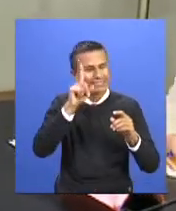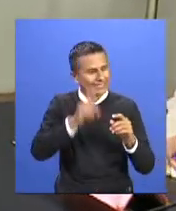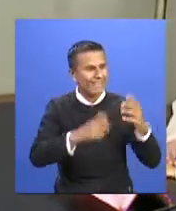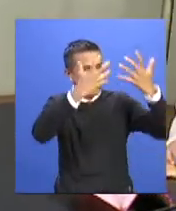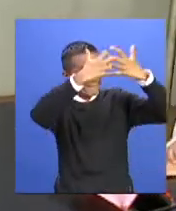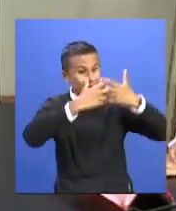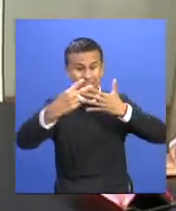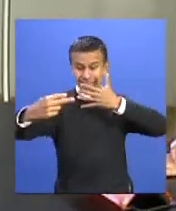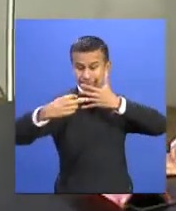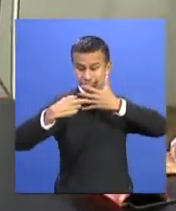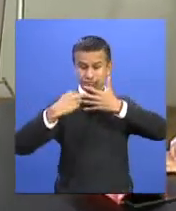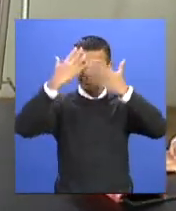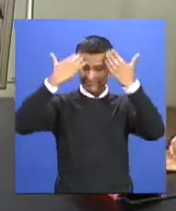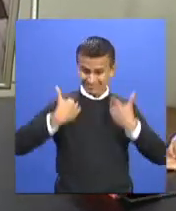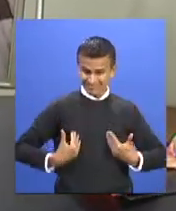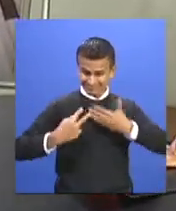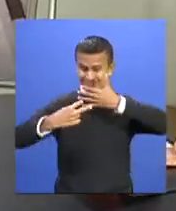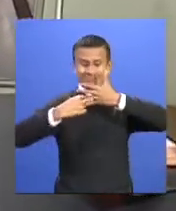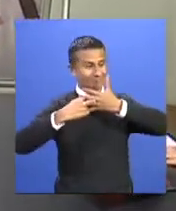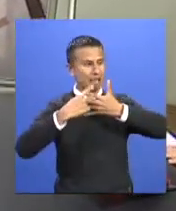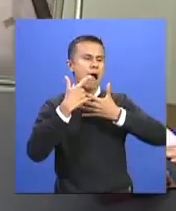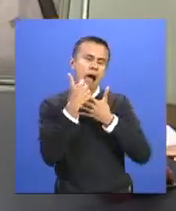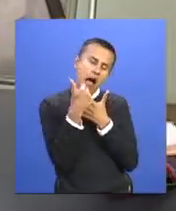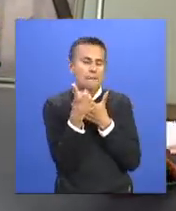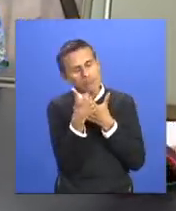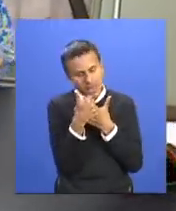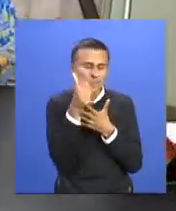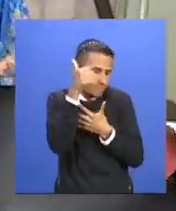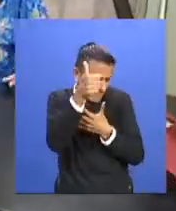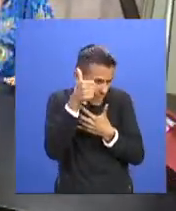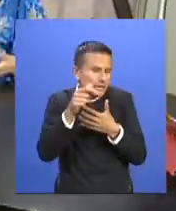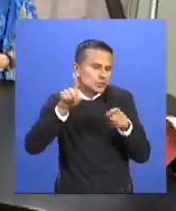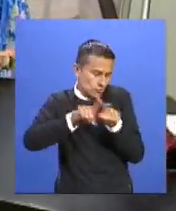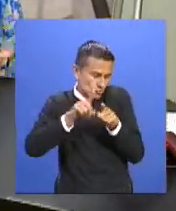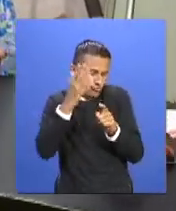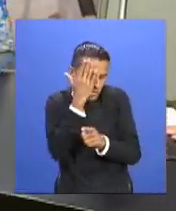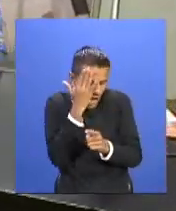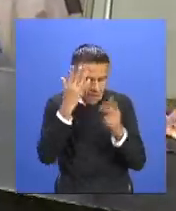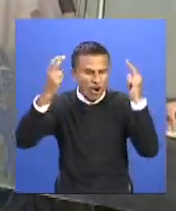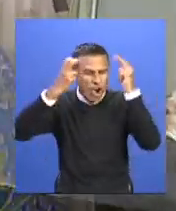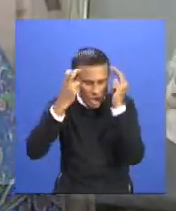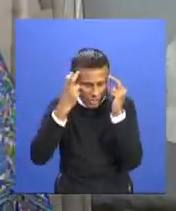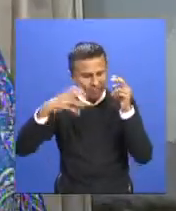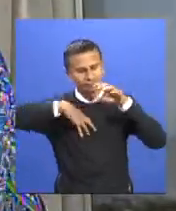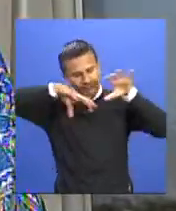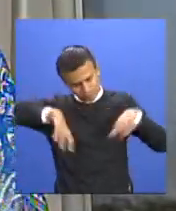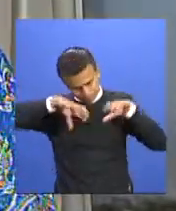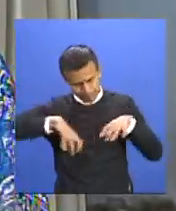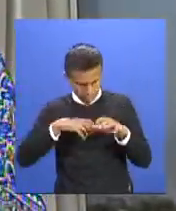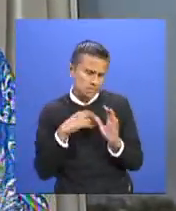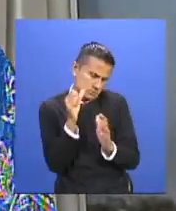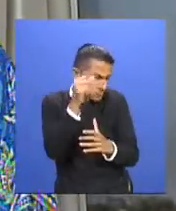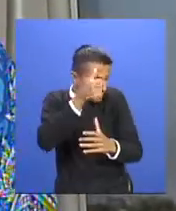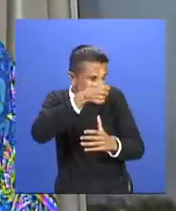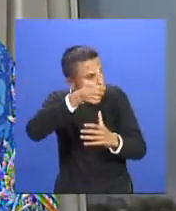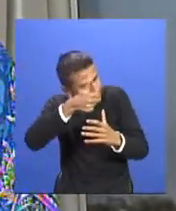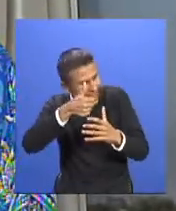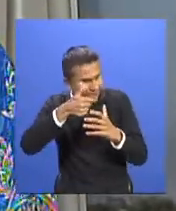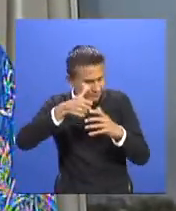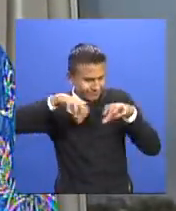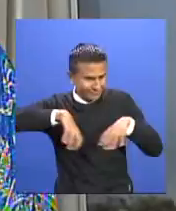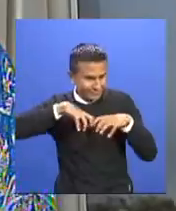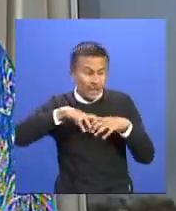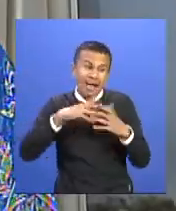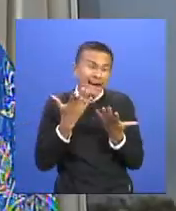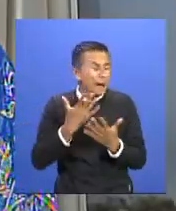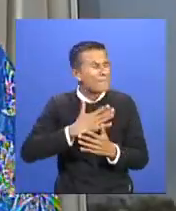sea agradable, que sea consecuente con lo que usted hace, con su conocimiento, su saber, su producción. Pero